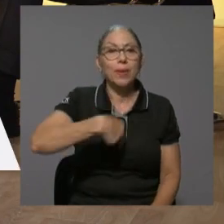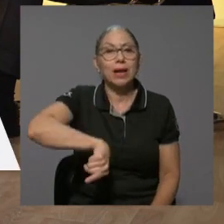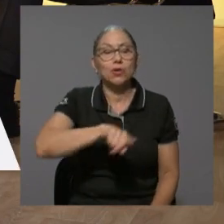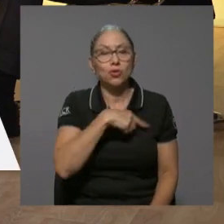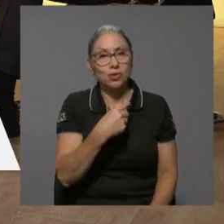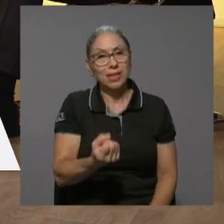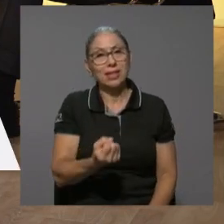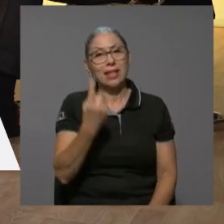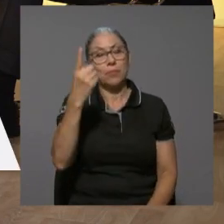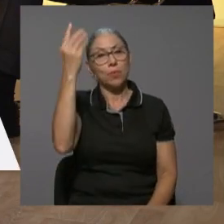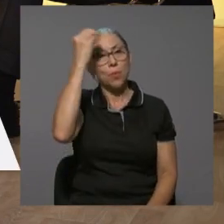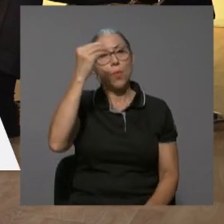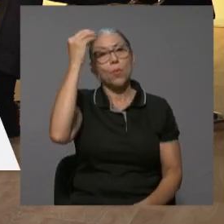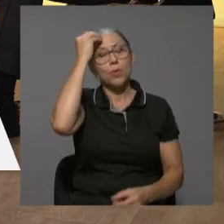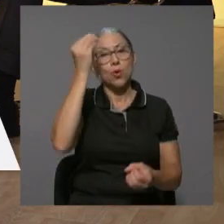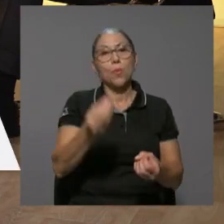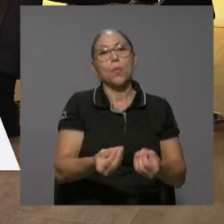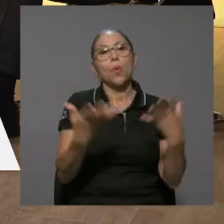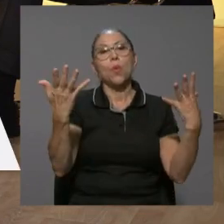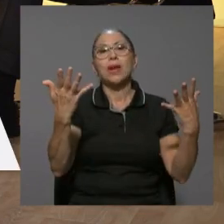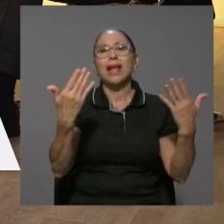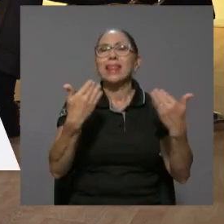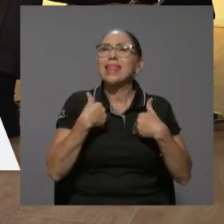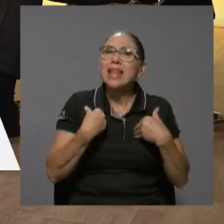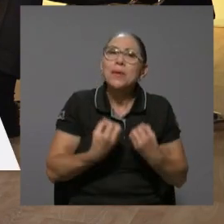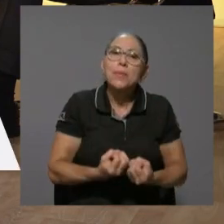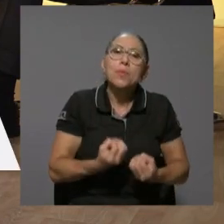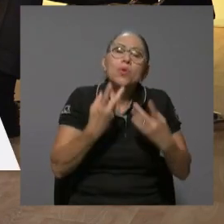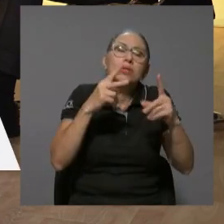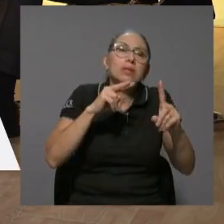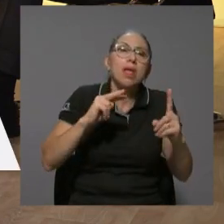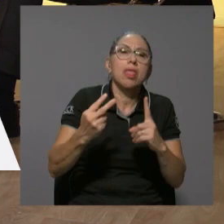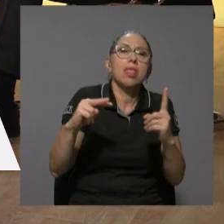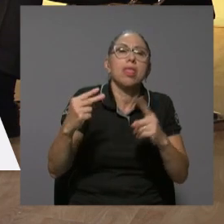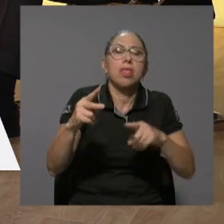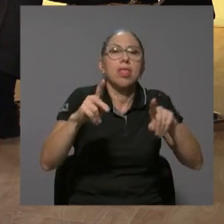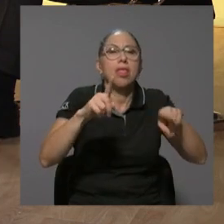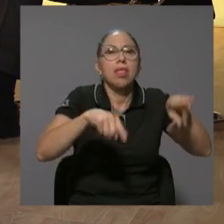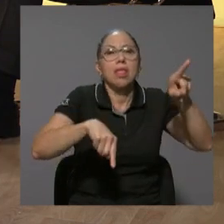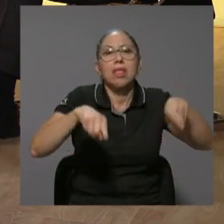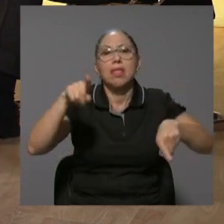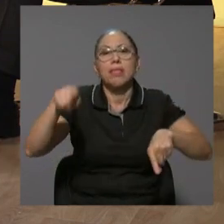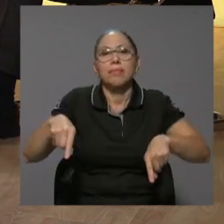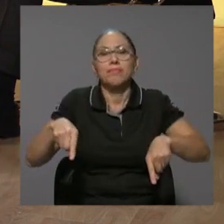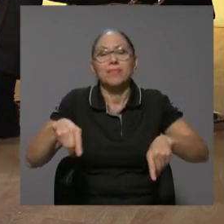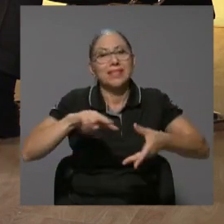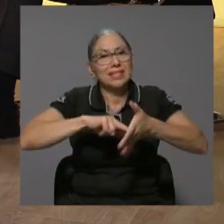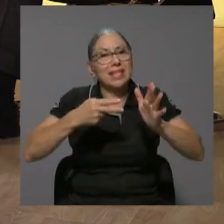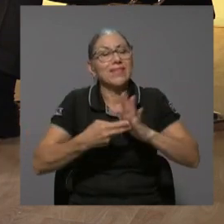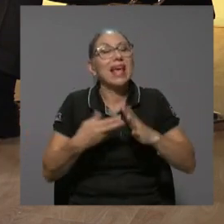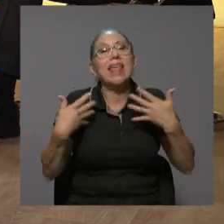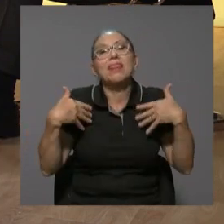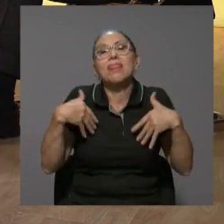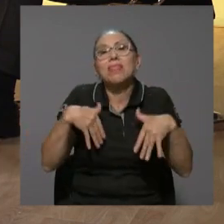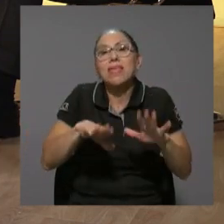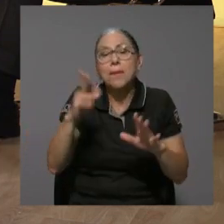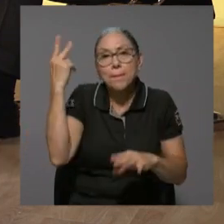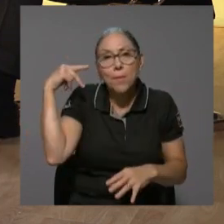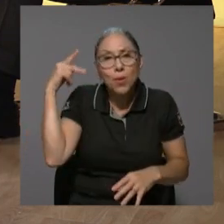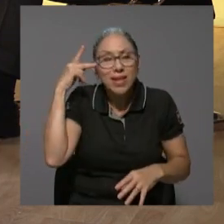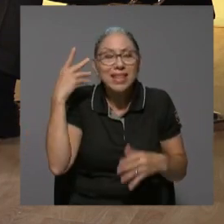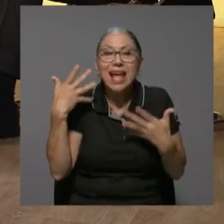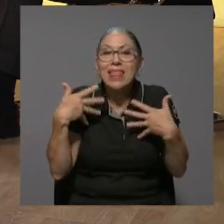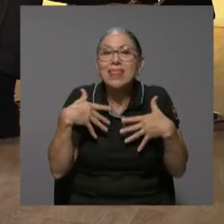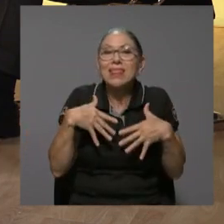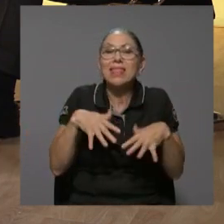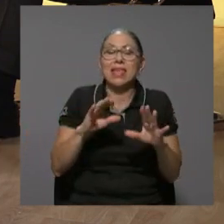la opinión pública y el hecho de que ni en política, ni en movimientos sociales, ni en estados de opinión, ni